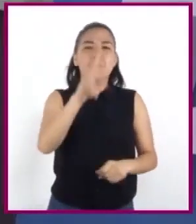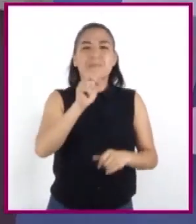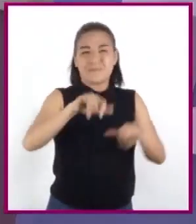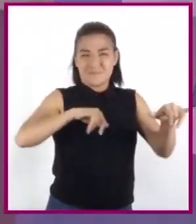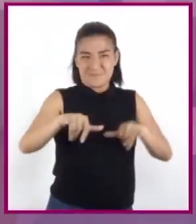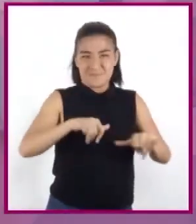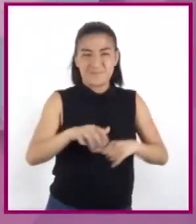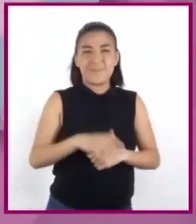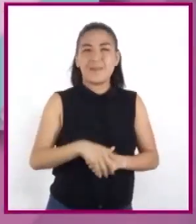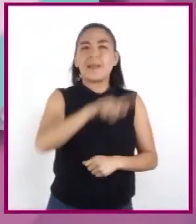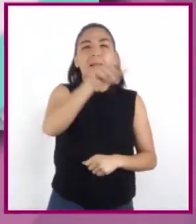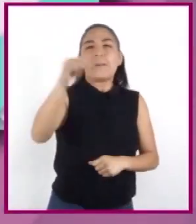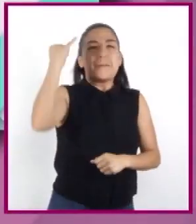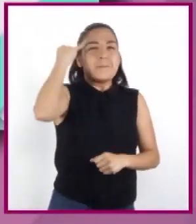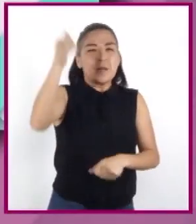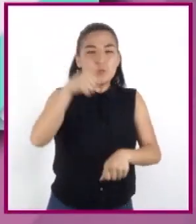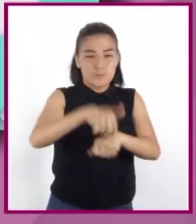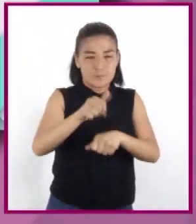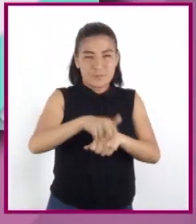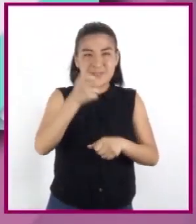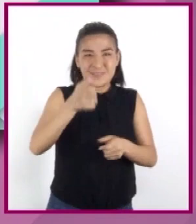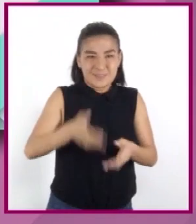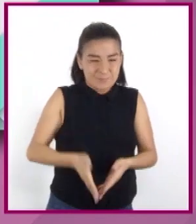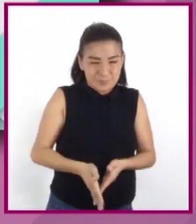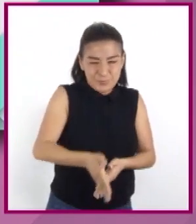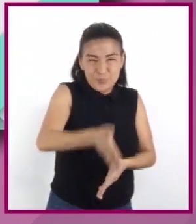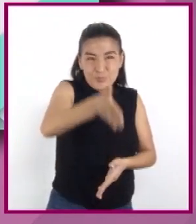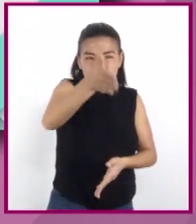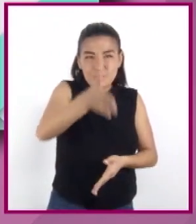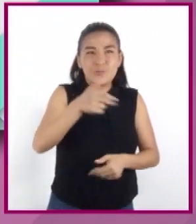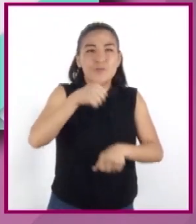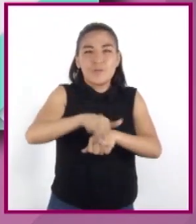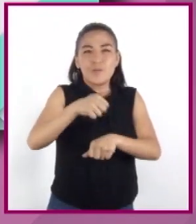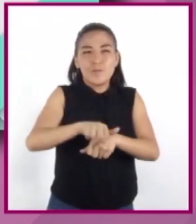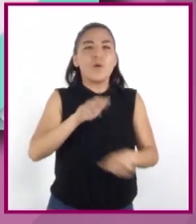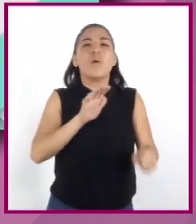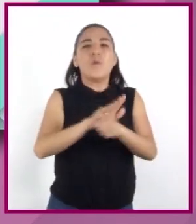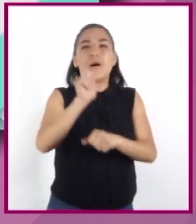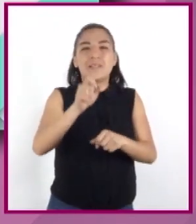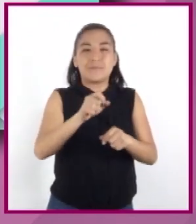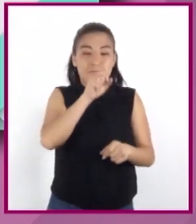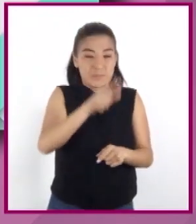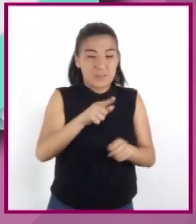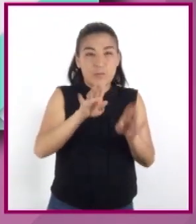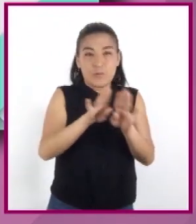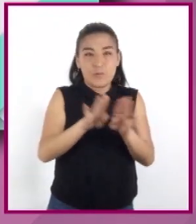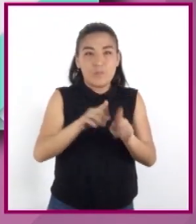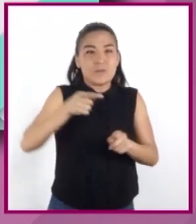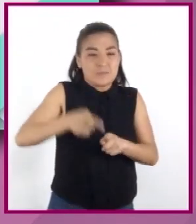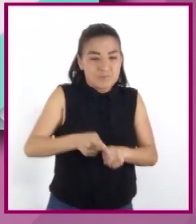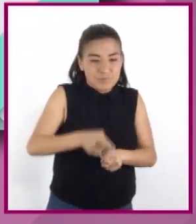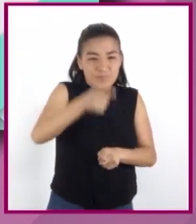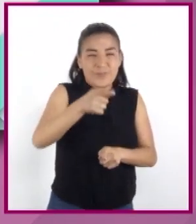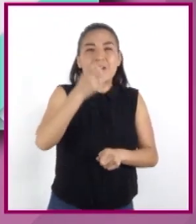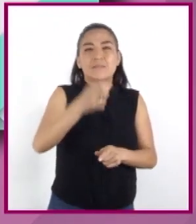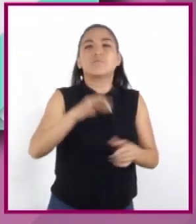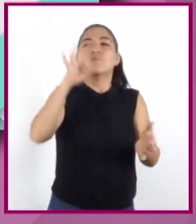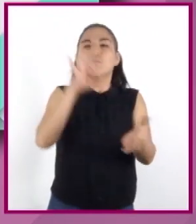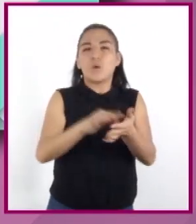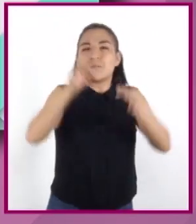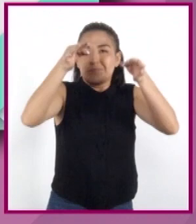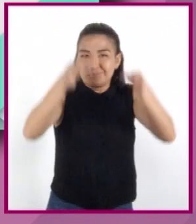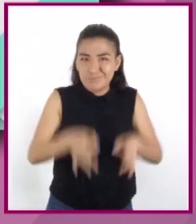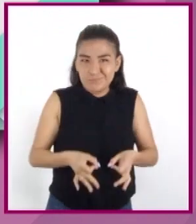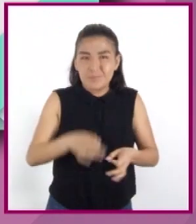mapa. Imaginen una recta numérica sobre él. Tomen en cuenta que al punto de partida de Lalo le llamaremos punto de origen o